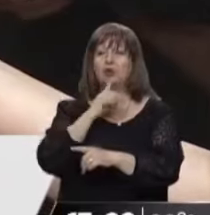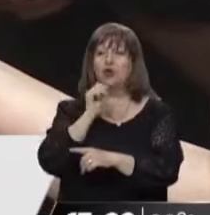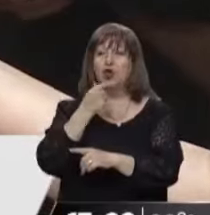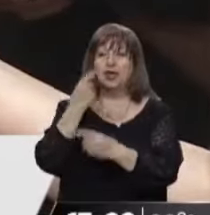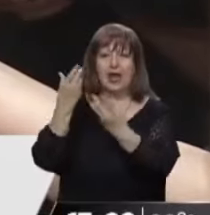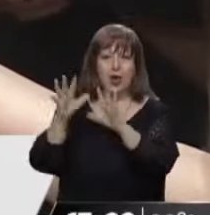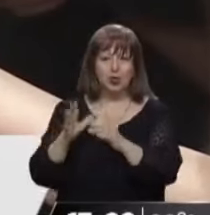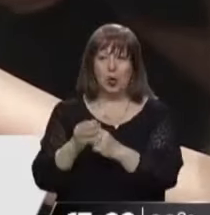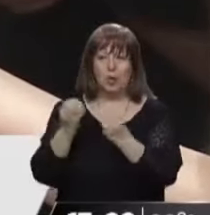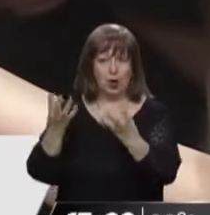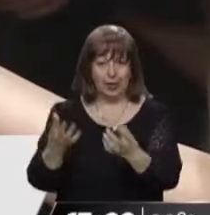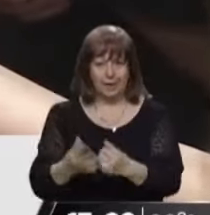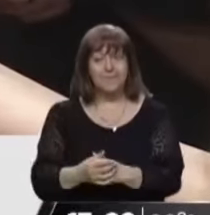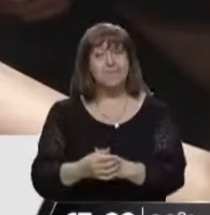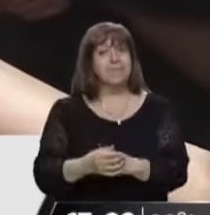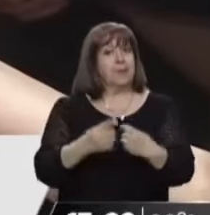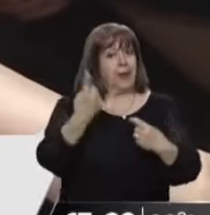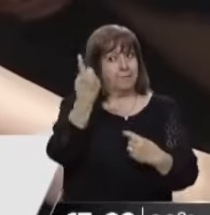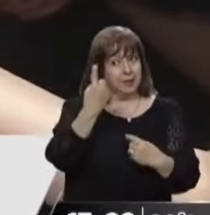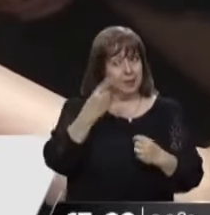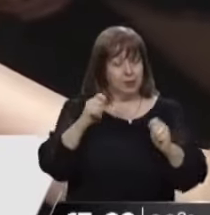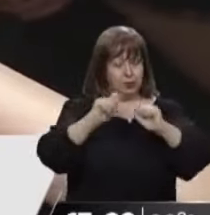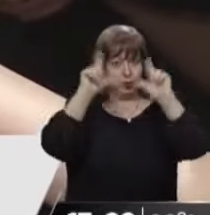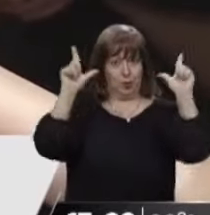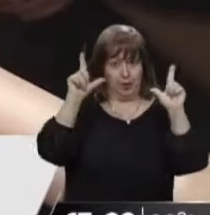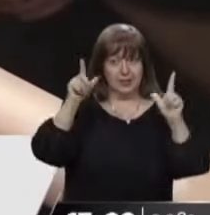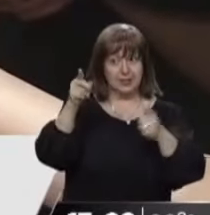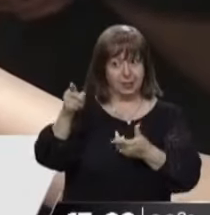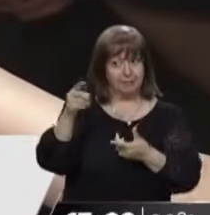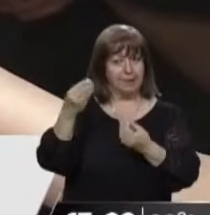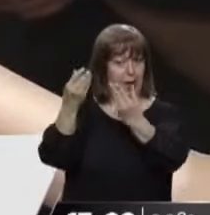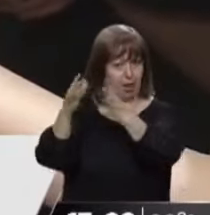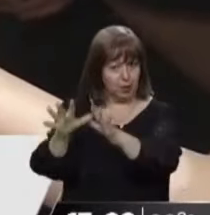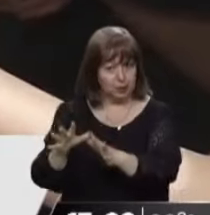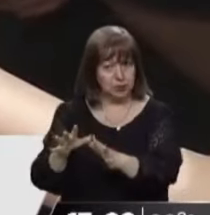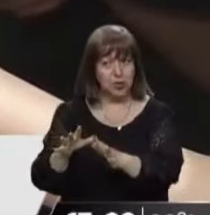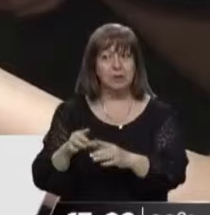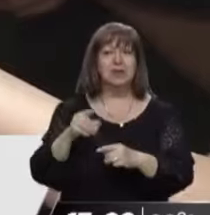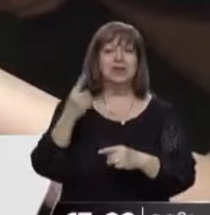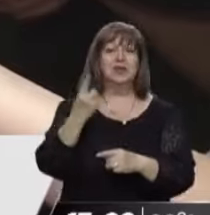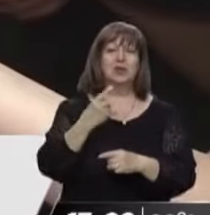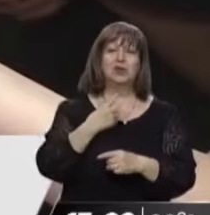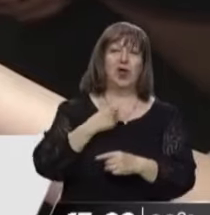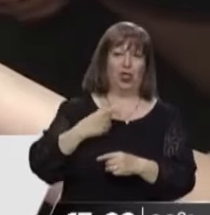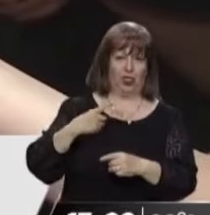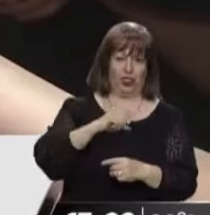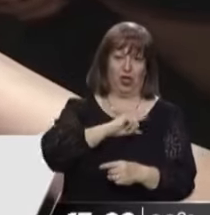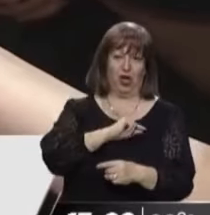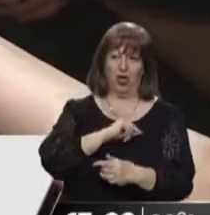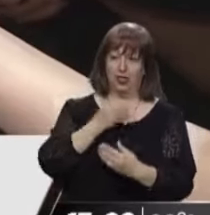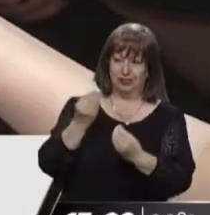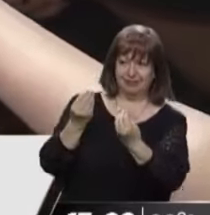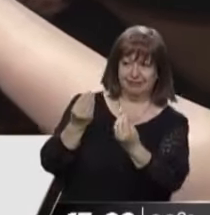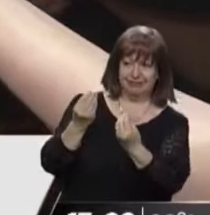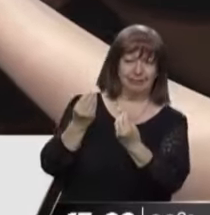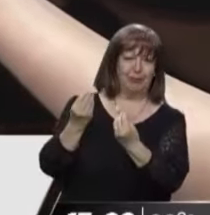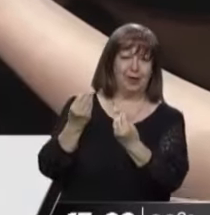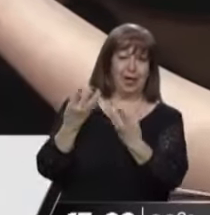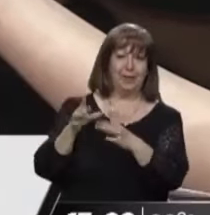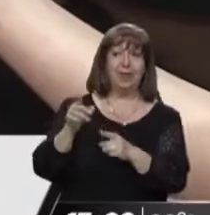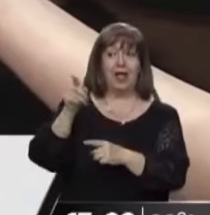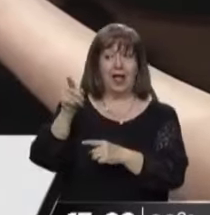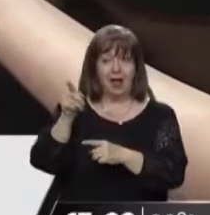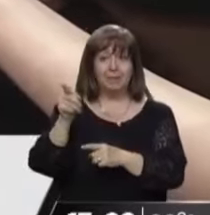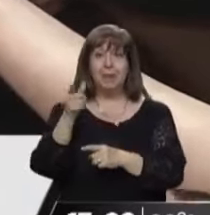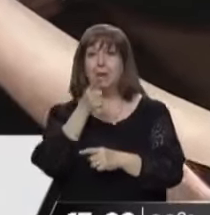segundo me decepcionó. Y lo que sí te puedo llegar a decir es que espero que no lo vea ocupando un